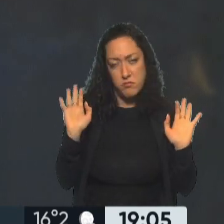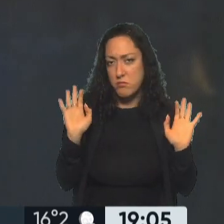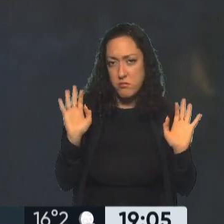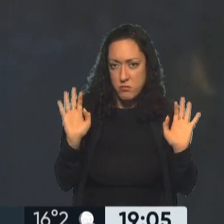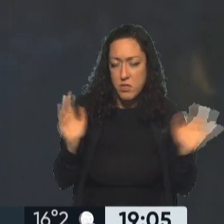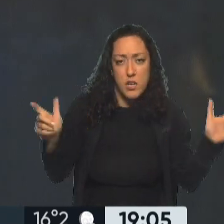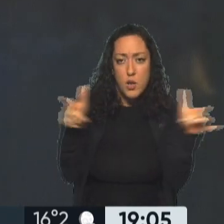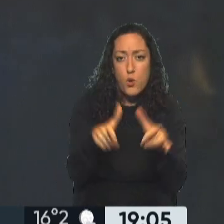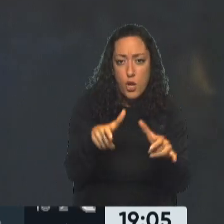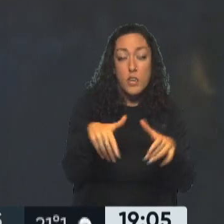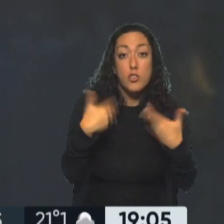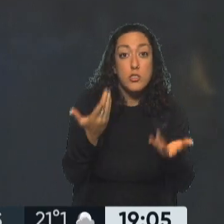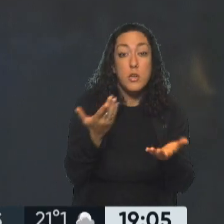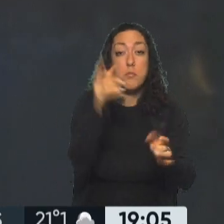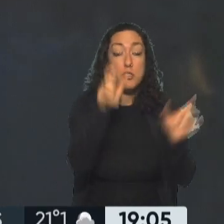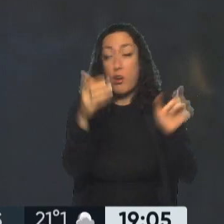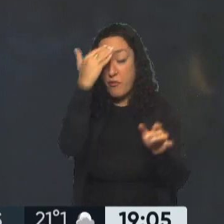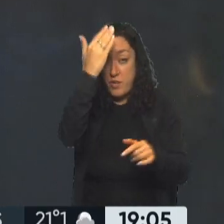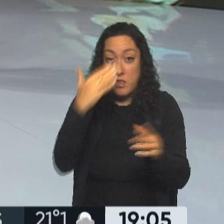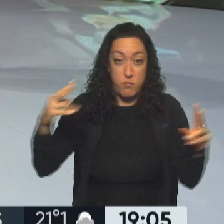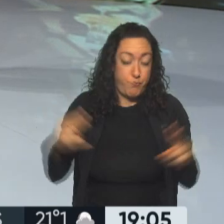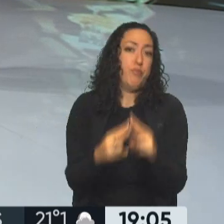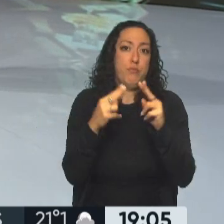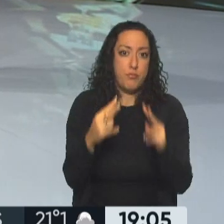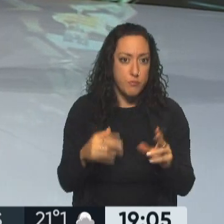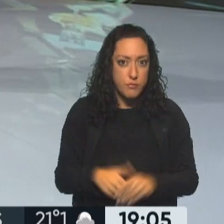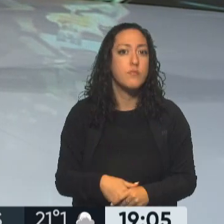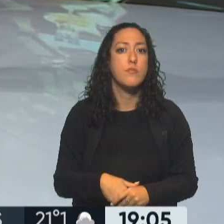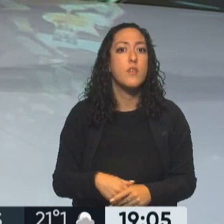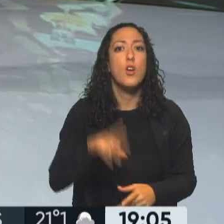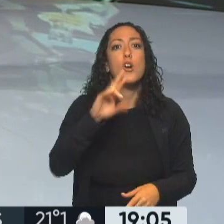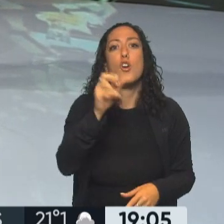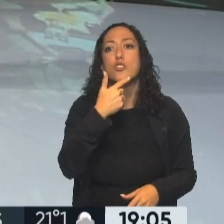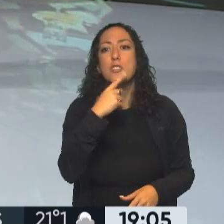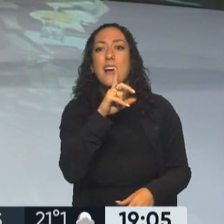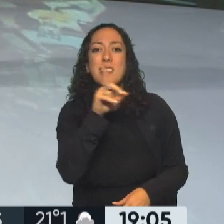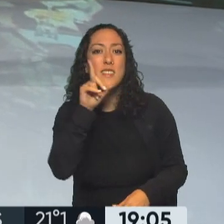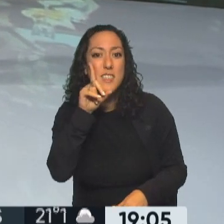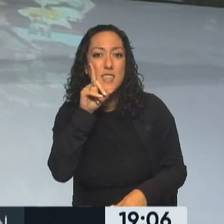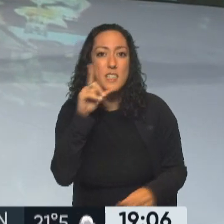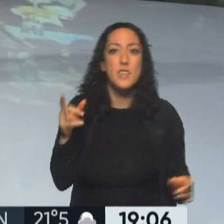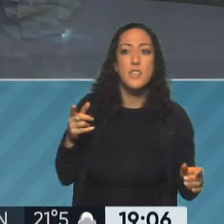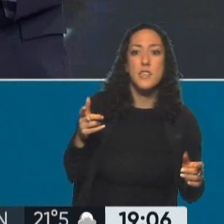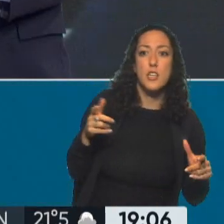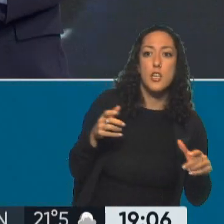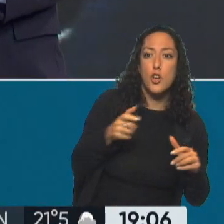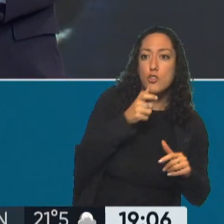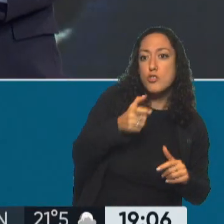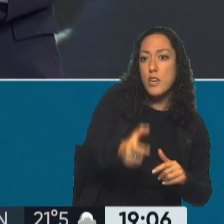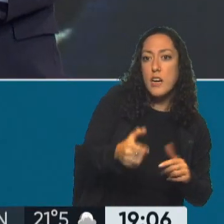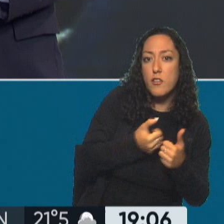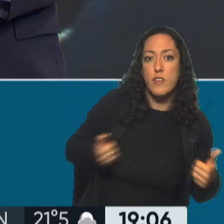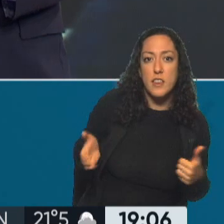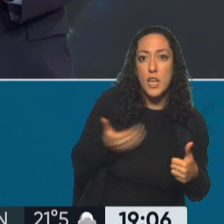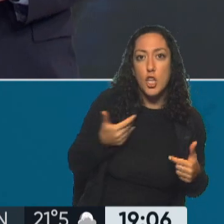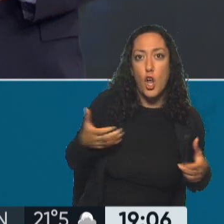encontraron cara a cara. Y hoy, cuando arrancó esa historia, estaba Rosati ahí y estaban los consejeros que representan al Frente de